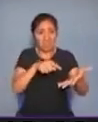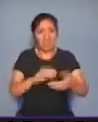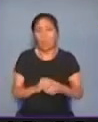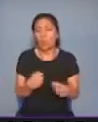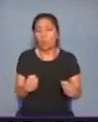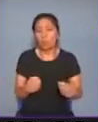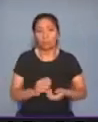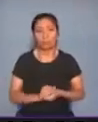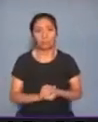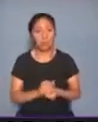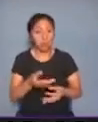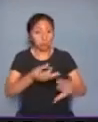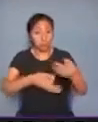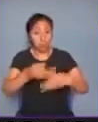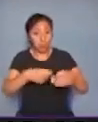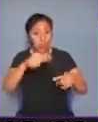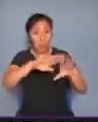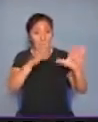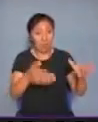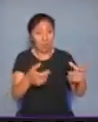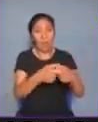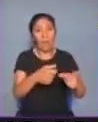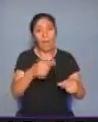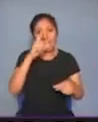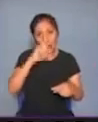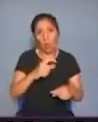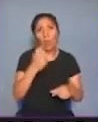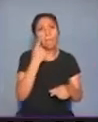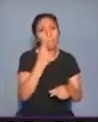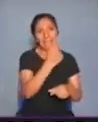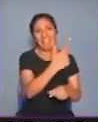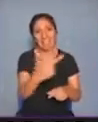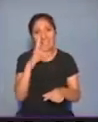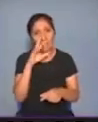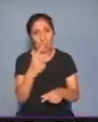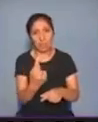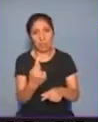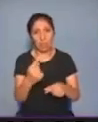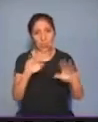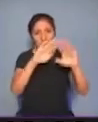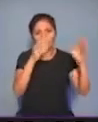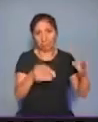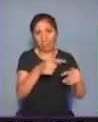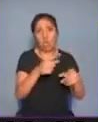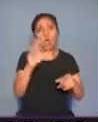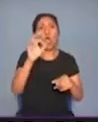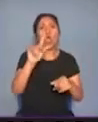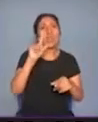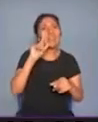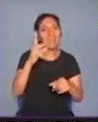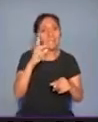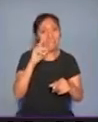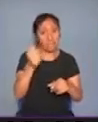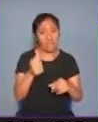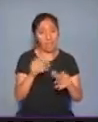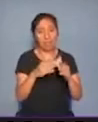lo lo vendemos en la institución en belgrano 1351 en el kosco Olivia que es el kosco que está